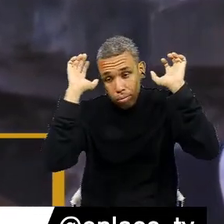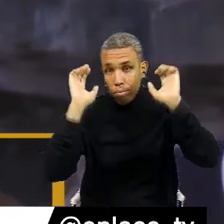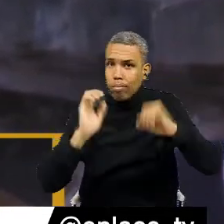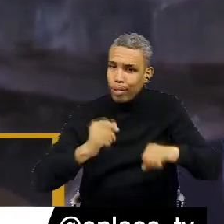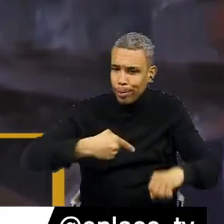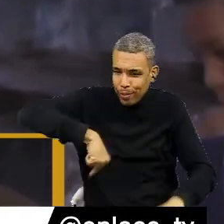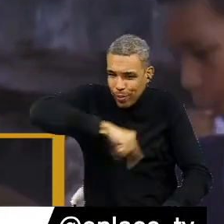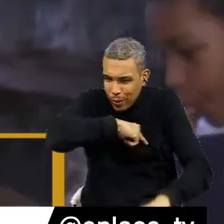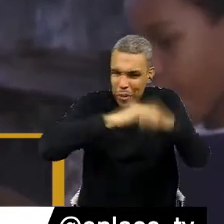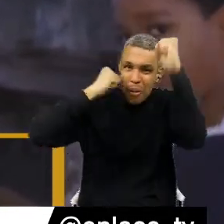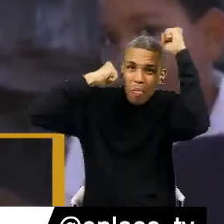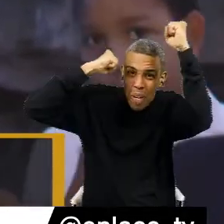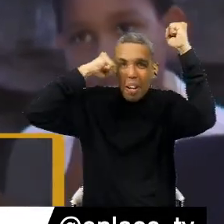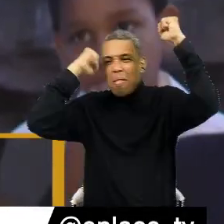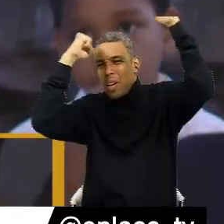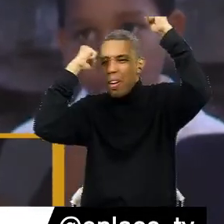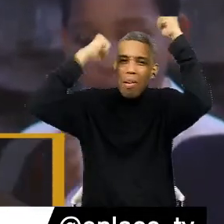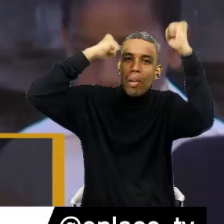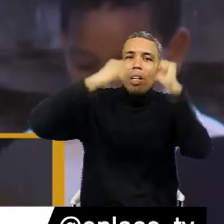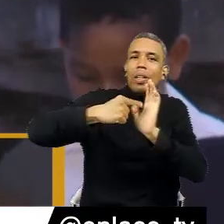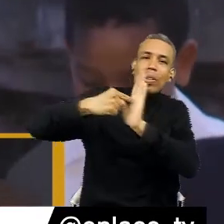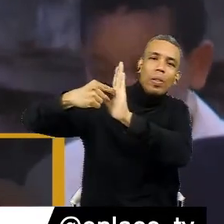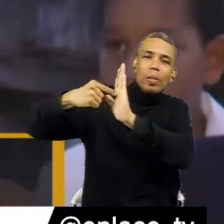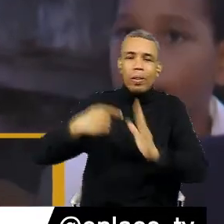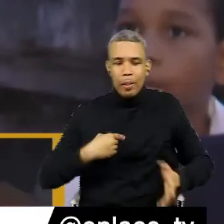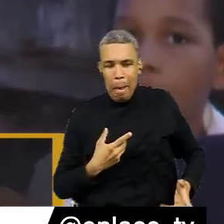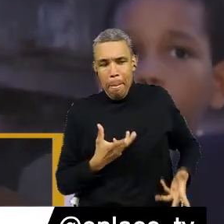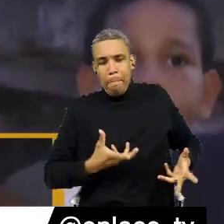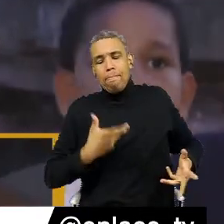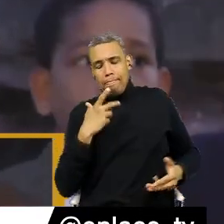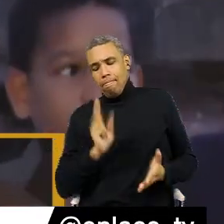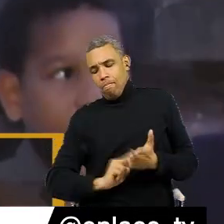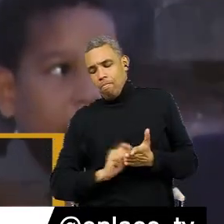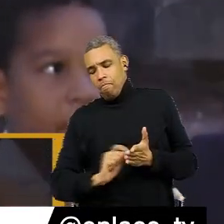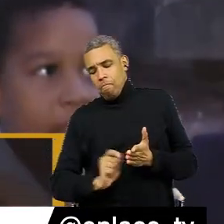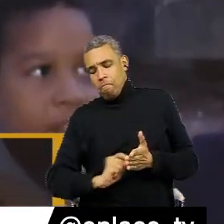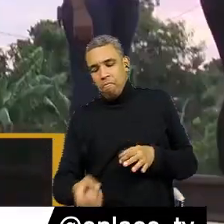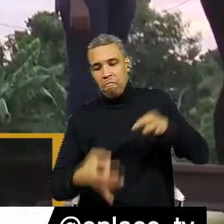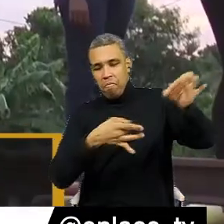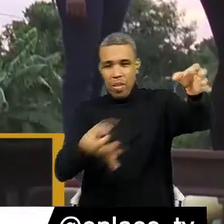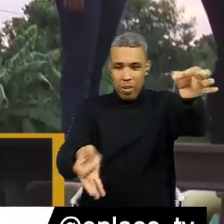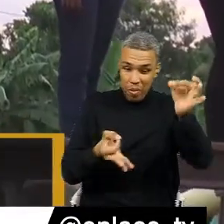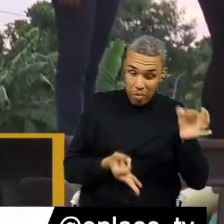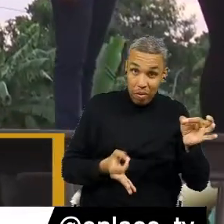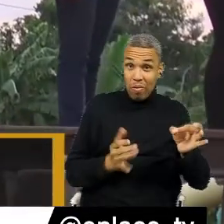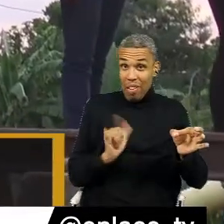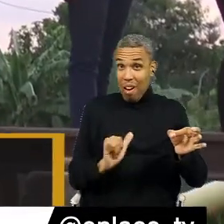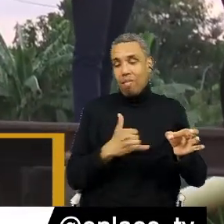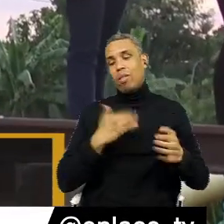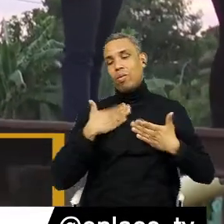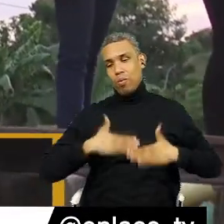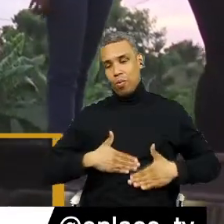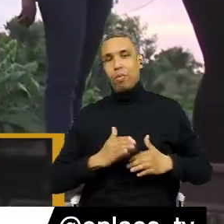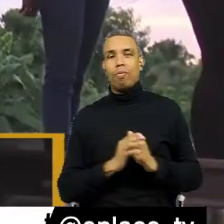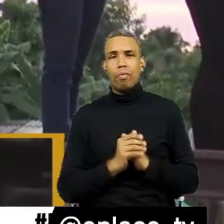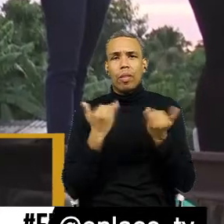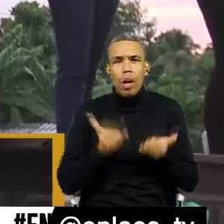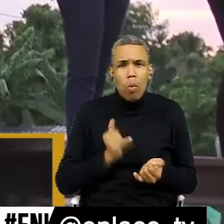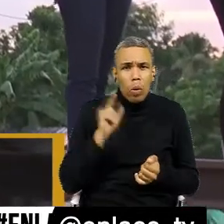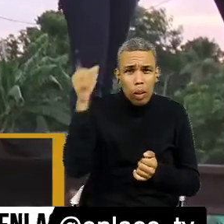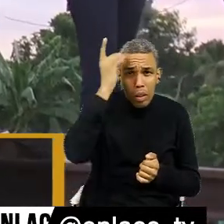voz de Dios, y gracias a Dios se pudo conseguir el permiso de la Agencia Nacional de Infraestructura. Habitantes esperan ahora que el gobierno actual no